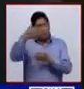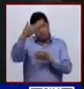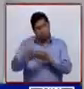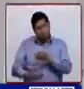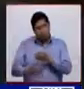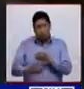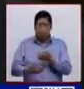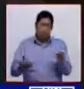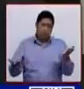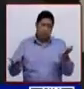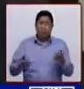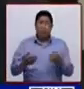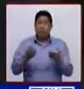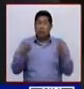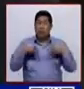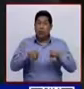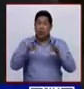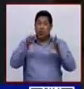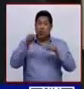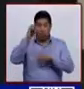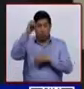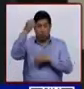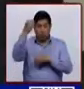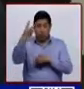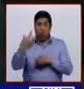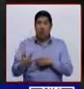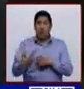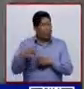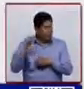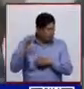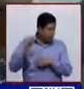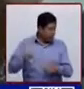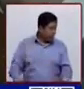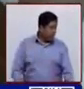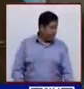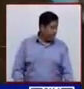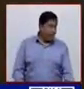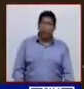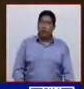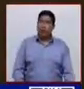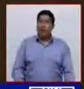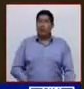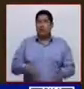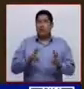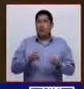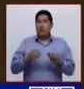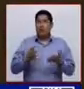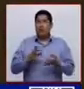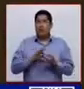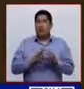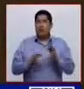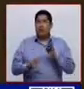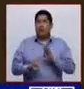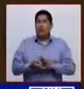además ilegítima. Mientras tanto, ustedes no le dan los 2/3. Absolutamente no. No hay una fecha